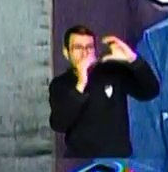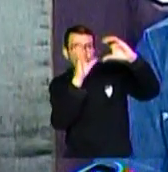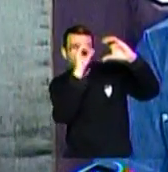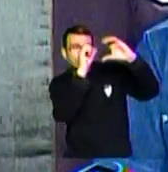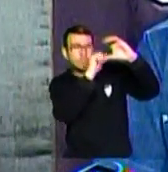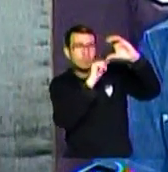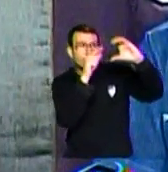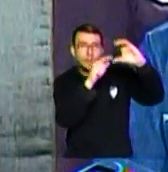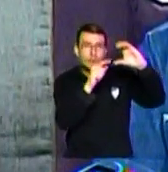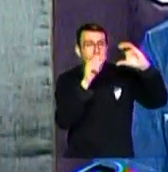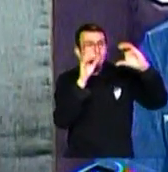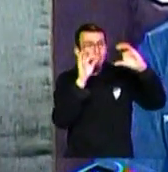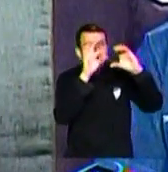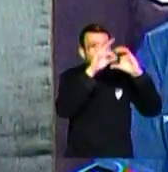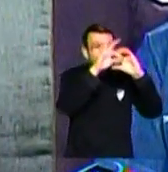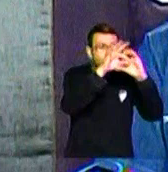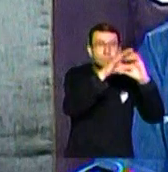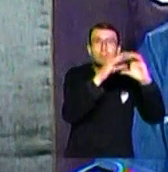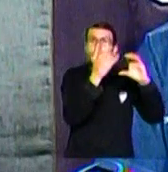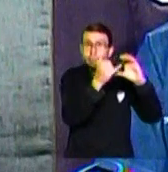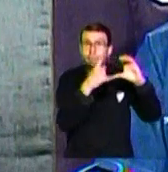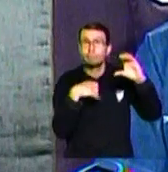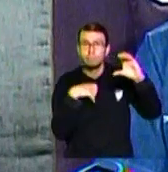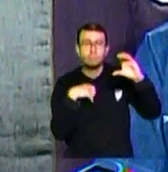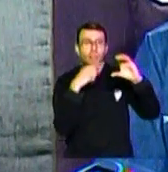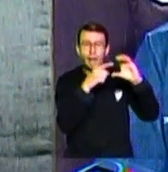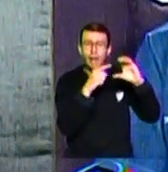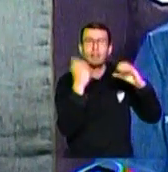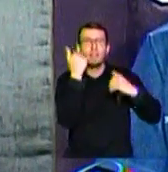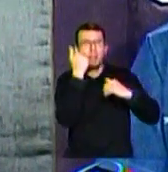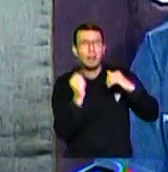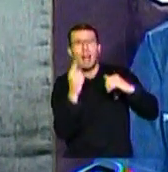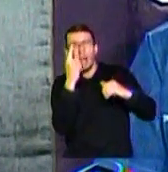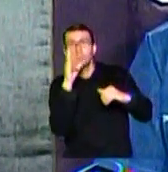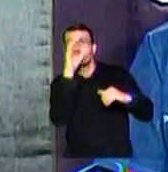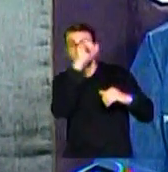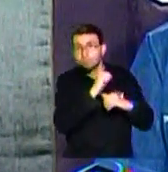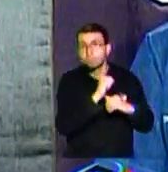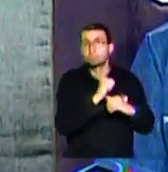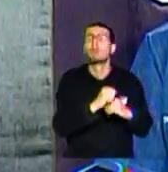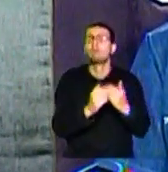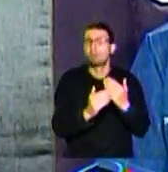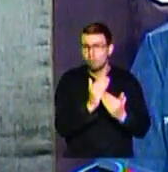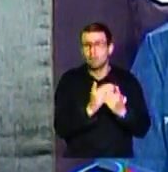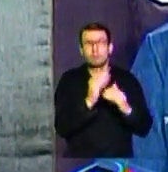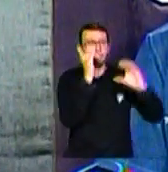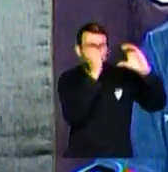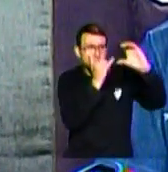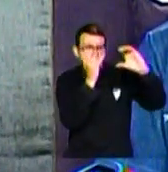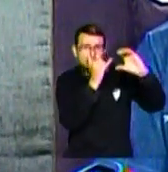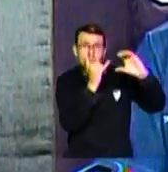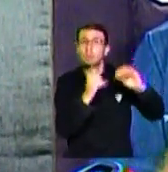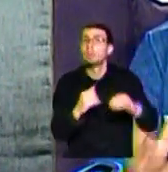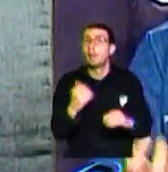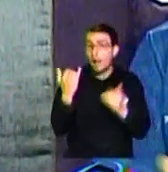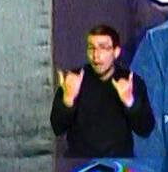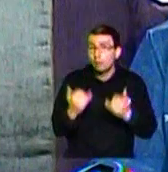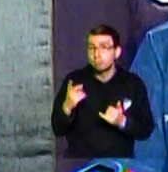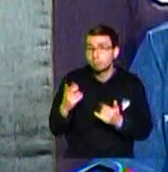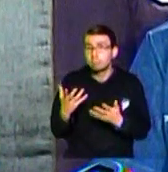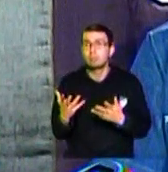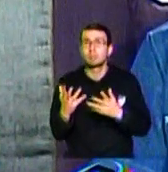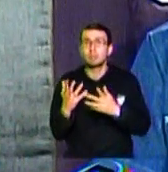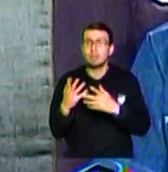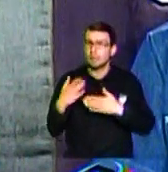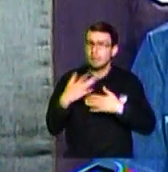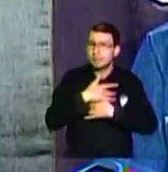obviamente en el parque médico, en nuestro concepto general de salud, pues obviamente lo ampliamos